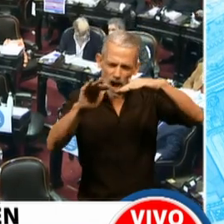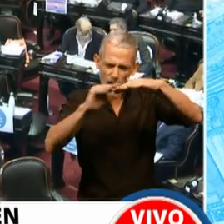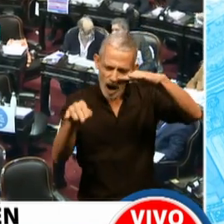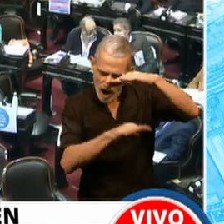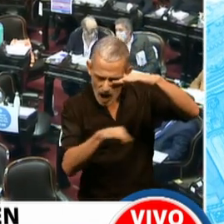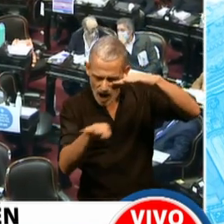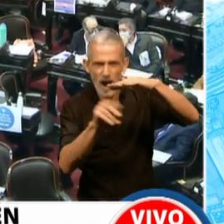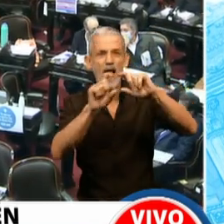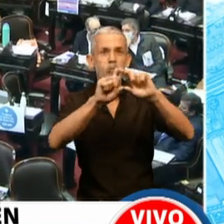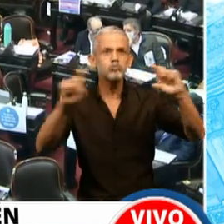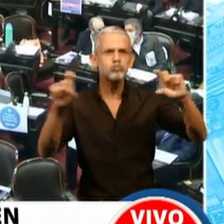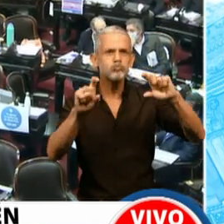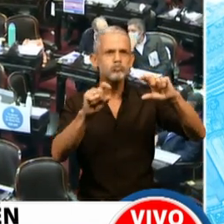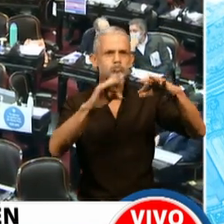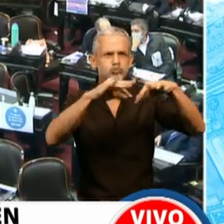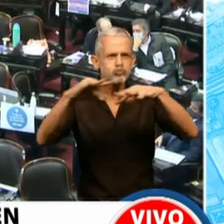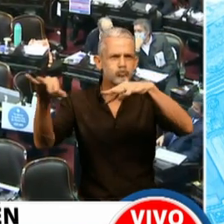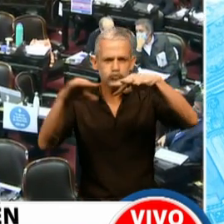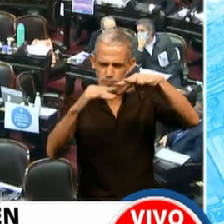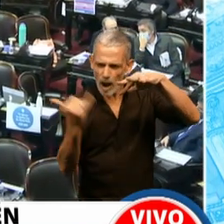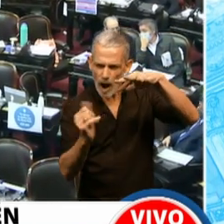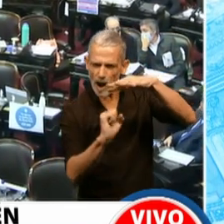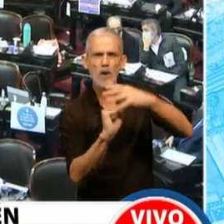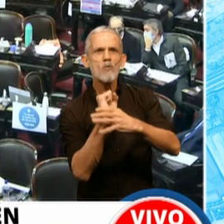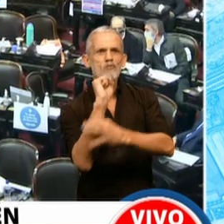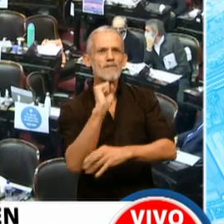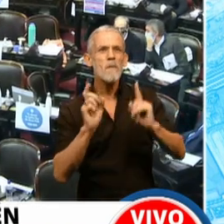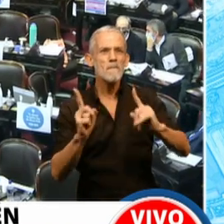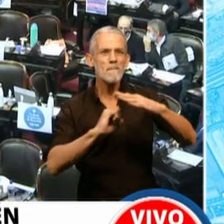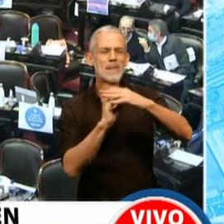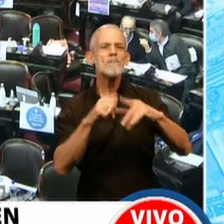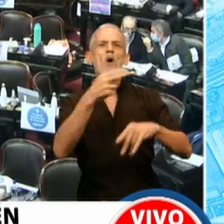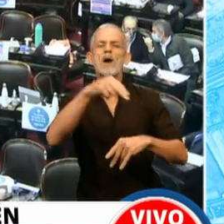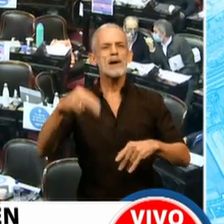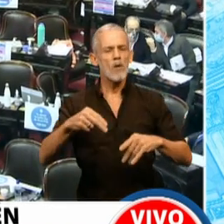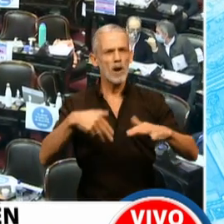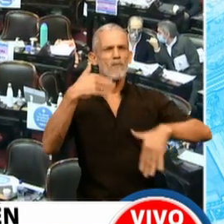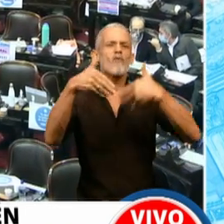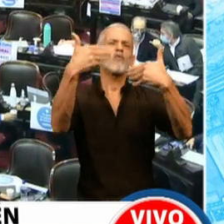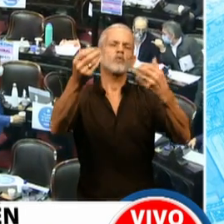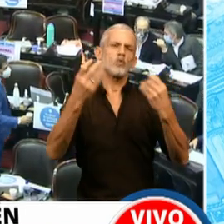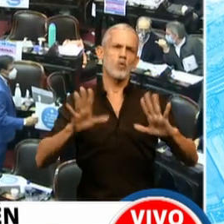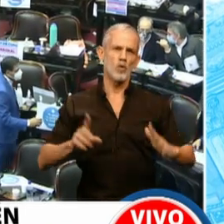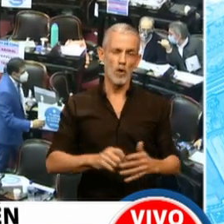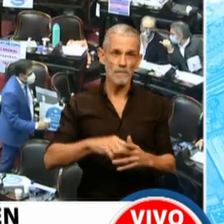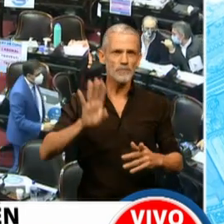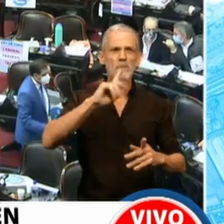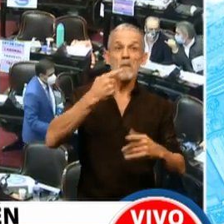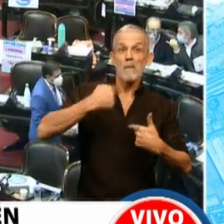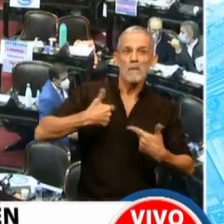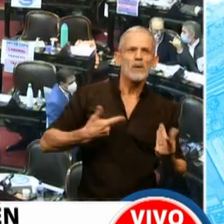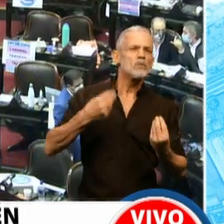de esa gris de esa ruina gris estaban los cimientos de un neuquén de prosperidad por eso cuando me